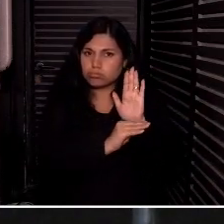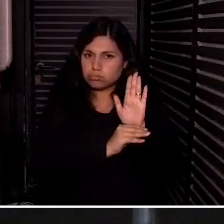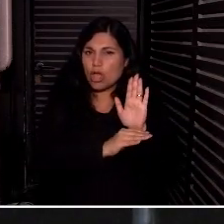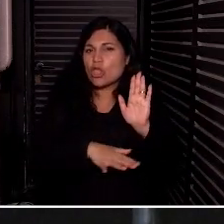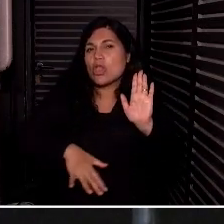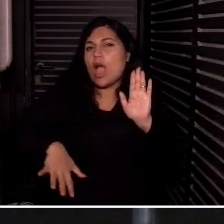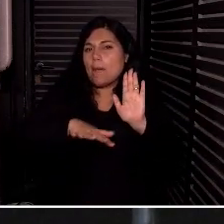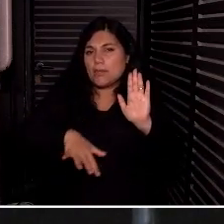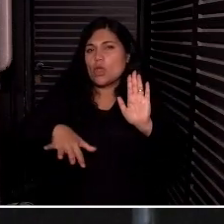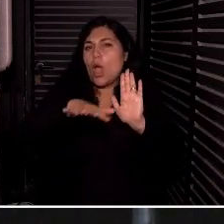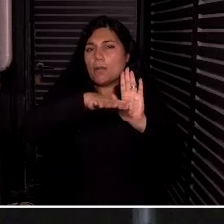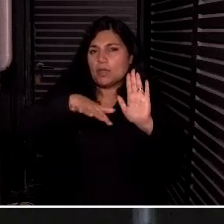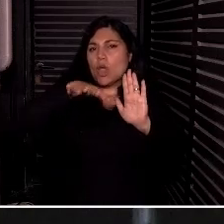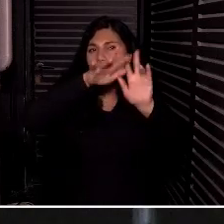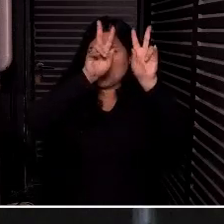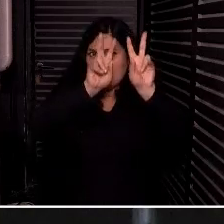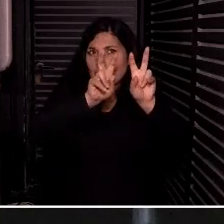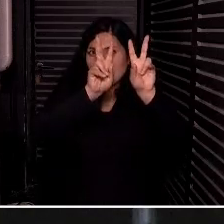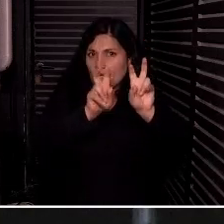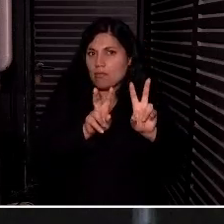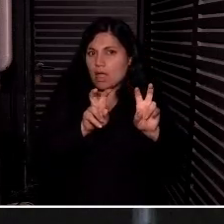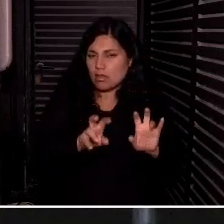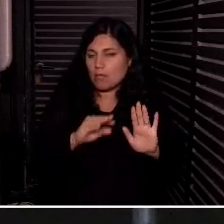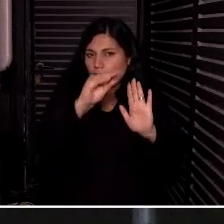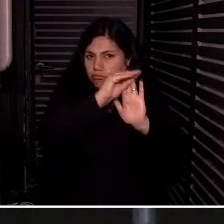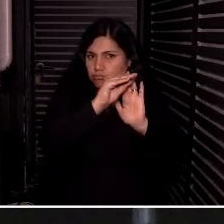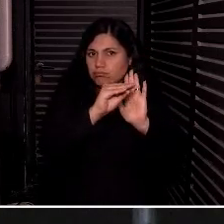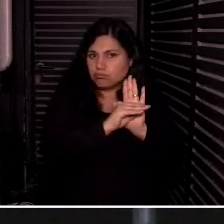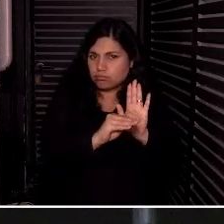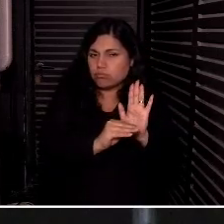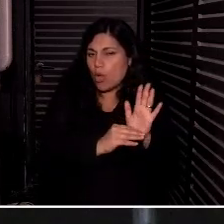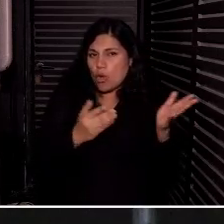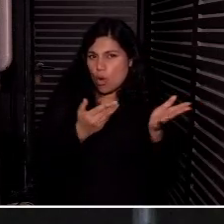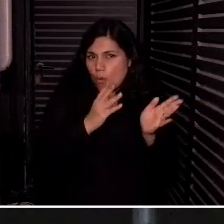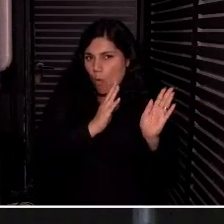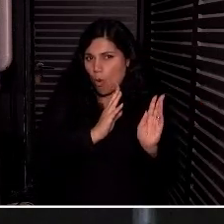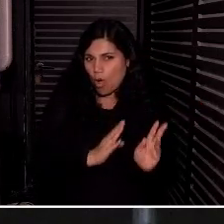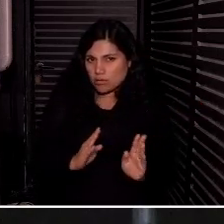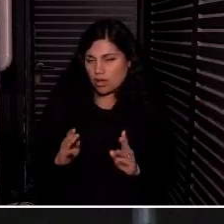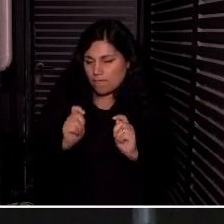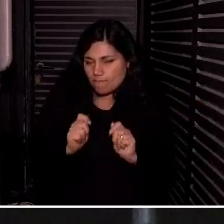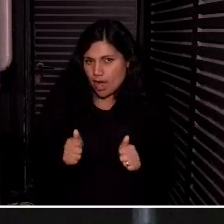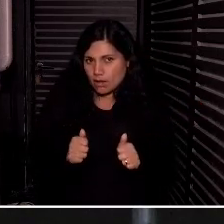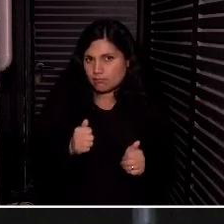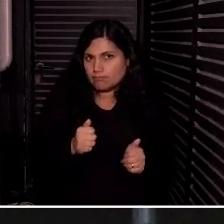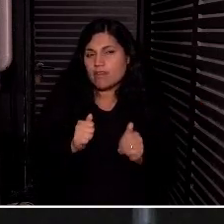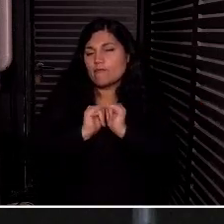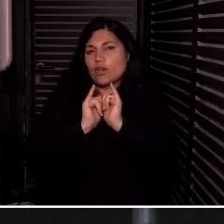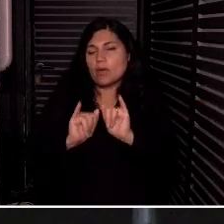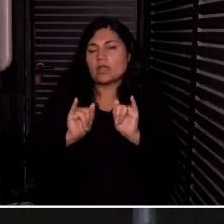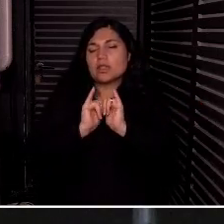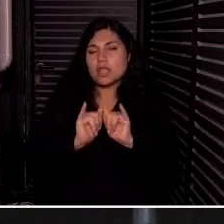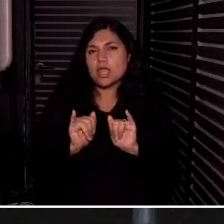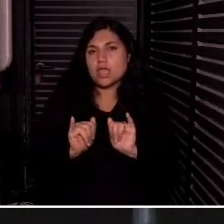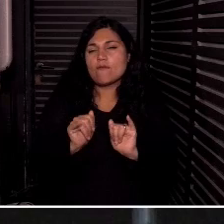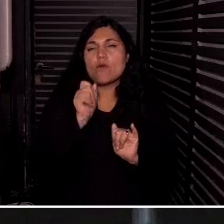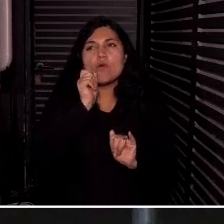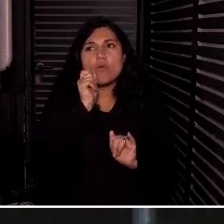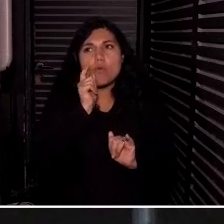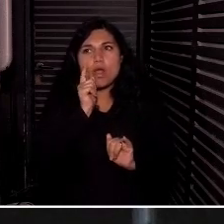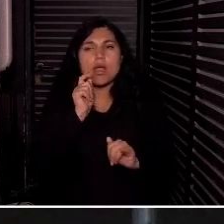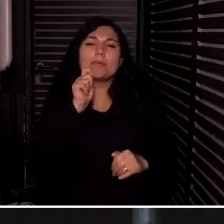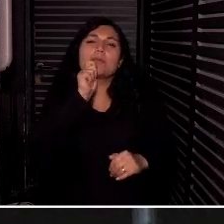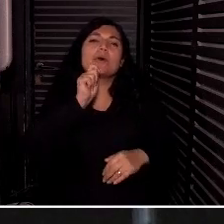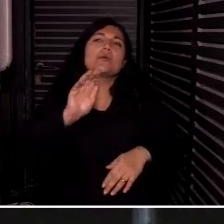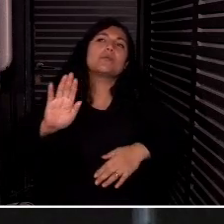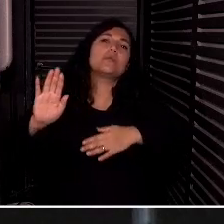ámbitos eh sobre todo desde el punto de vista informativo también de entretención límites no sé como la promesa de que le